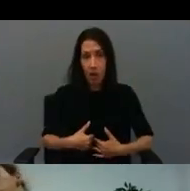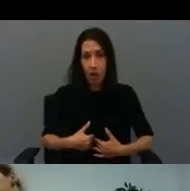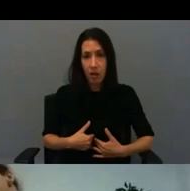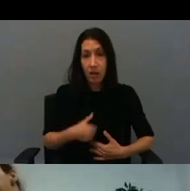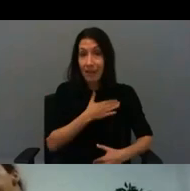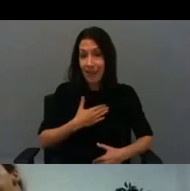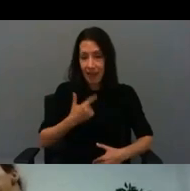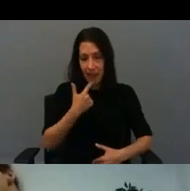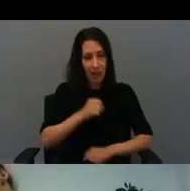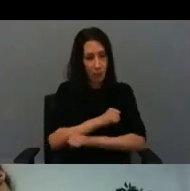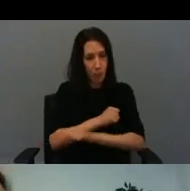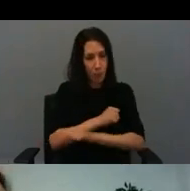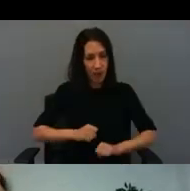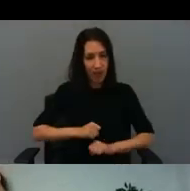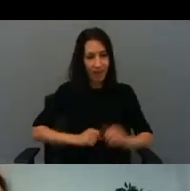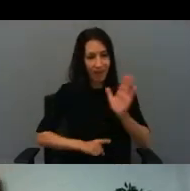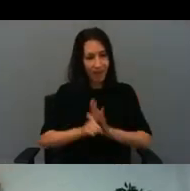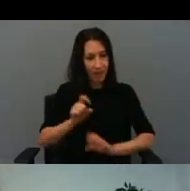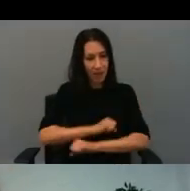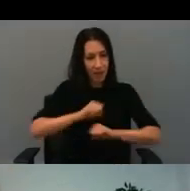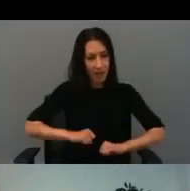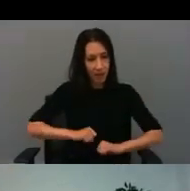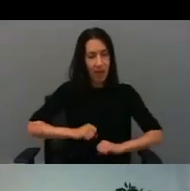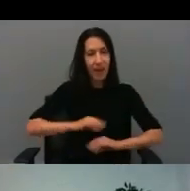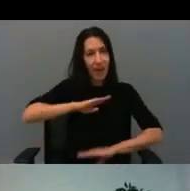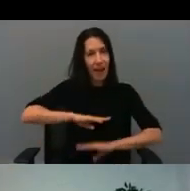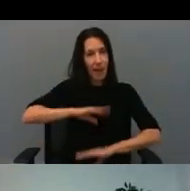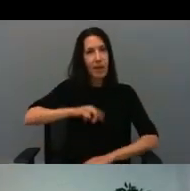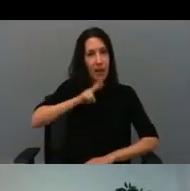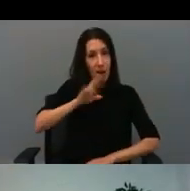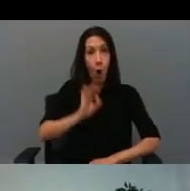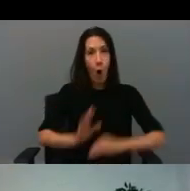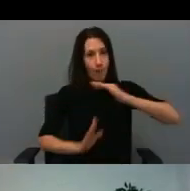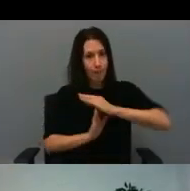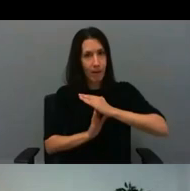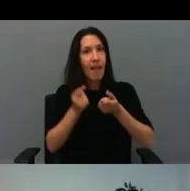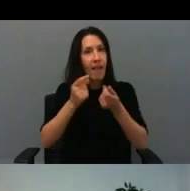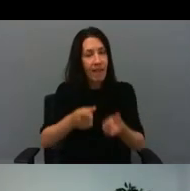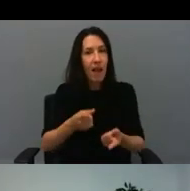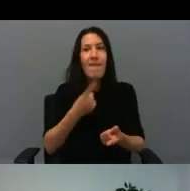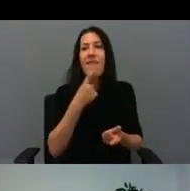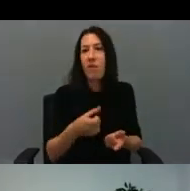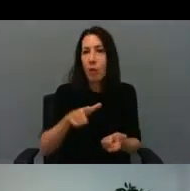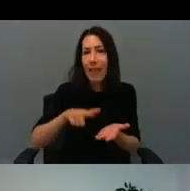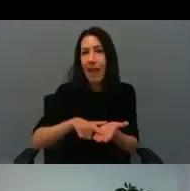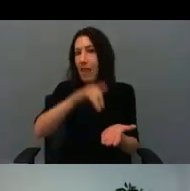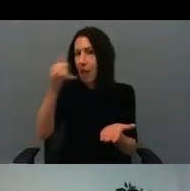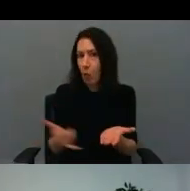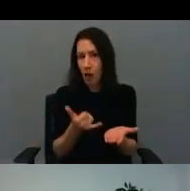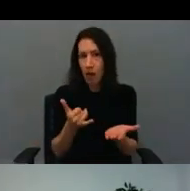no desarrollamos la capacidad o paramos el proceso de disartria, dificultad en el lenguaje, o desarrollamos la capacidad de